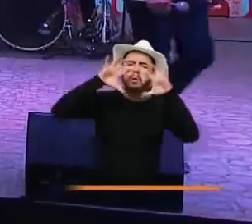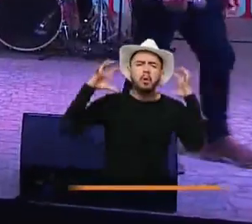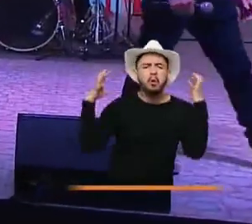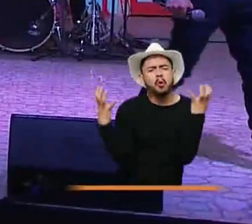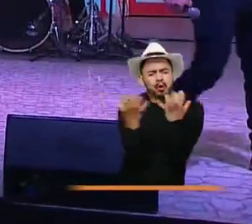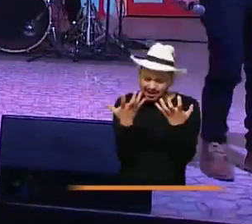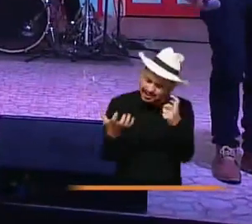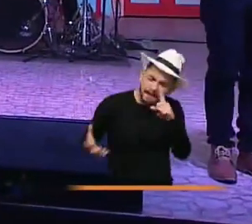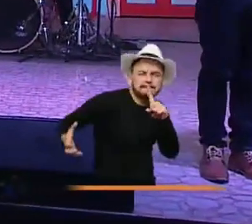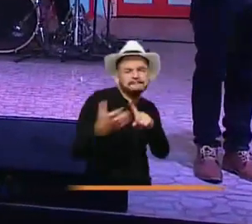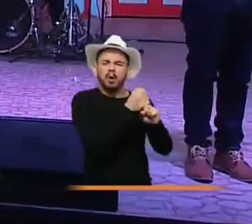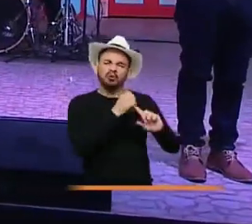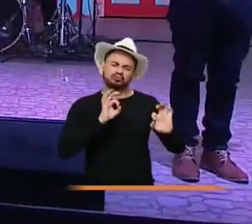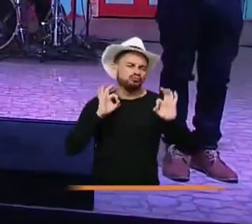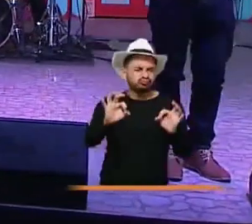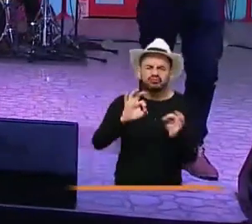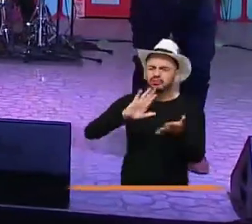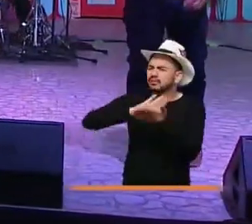bien pueda vivir